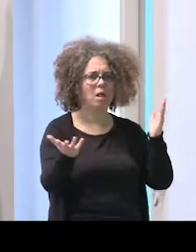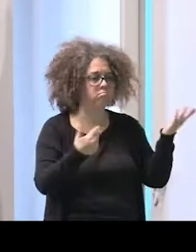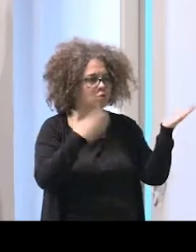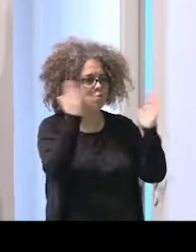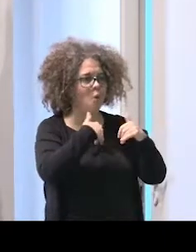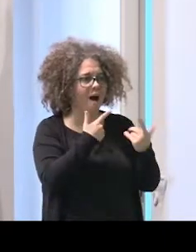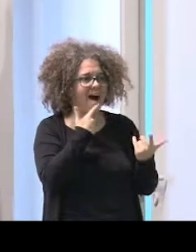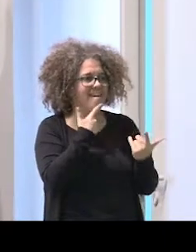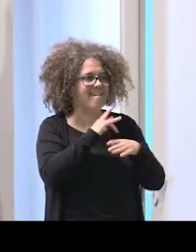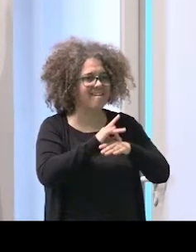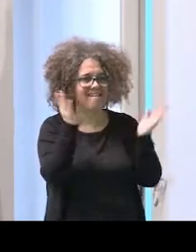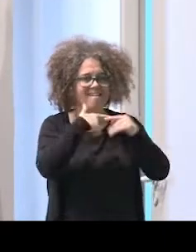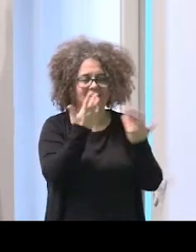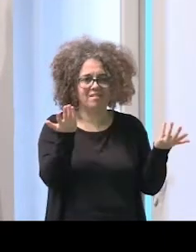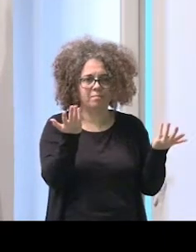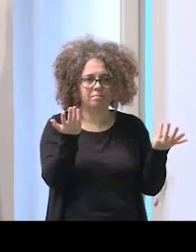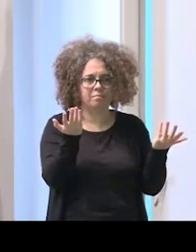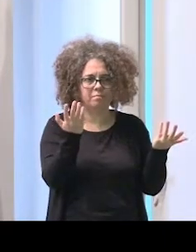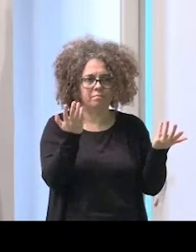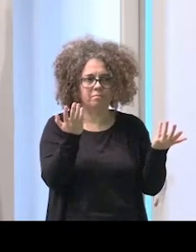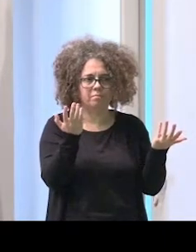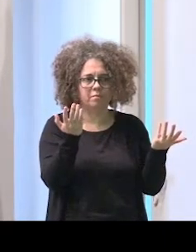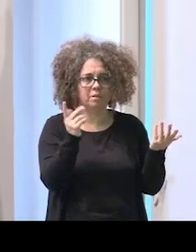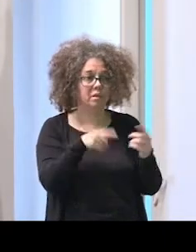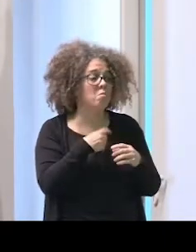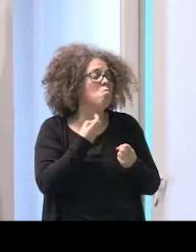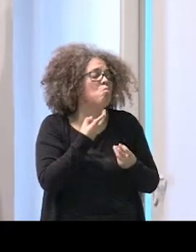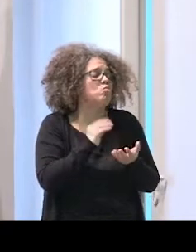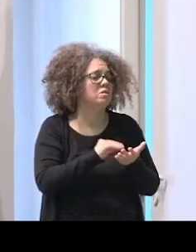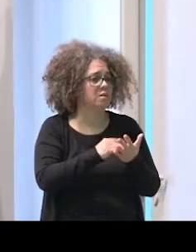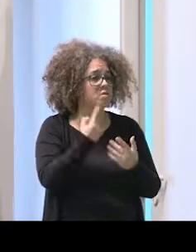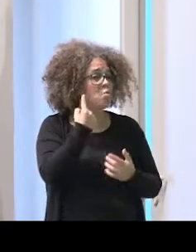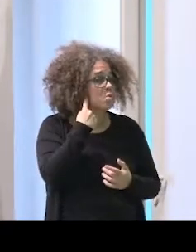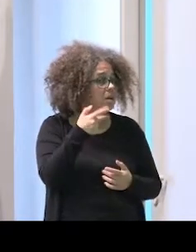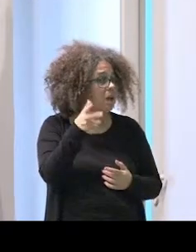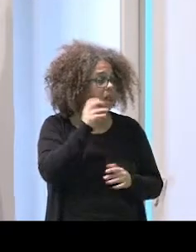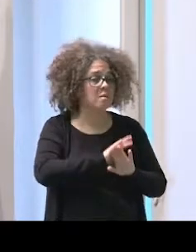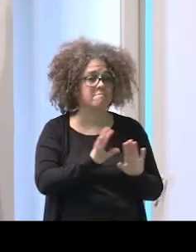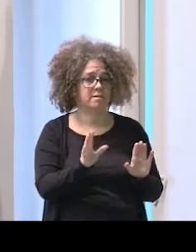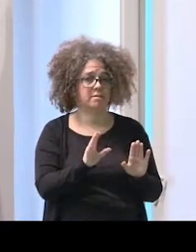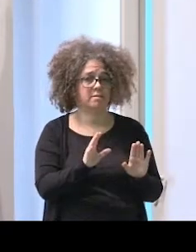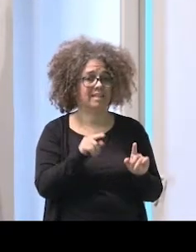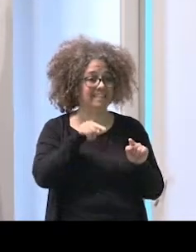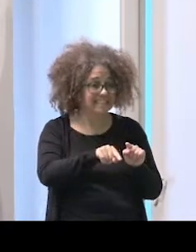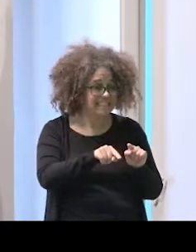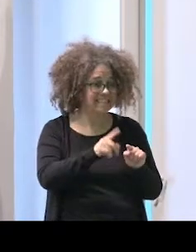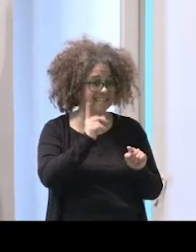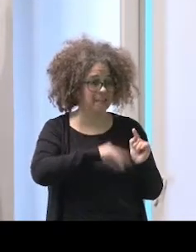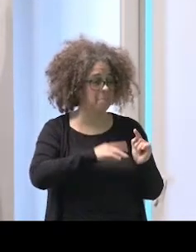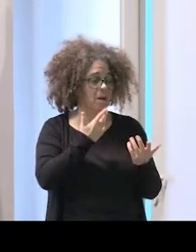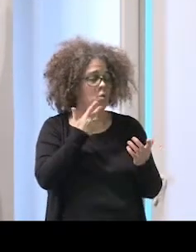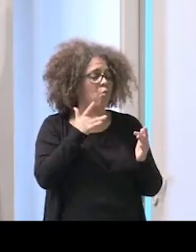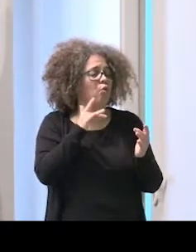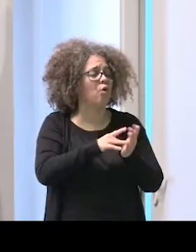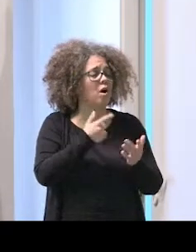este. Y encima, con cierta frecuencia, es unilateral. Y es más importante esto en niños